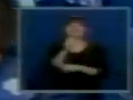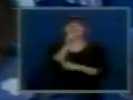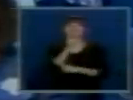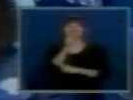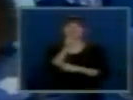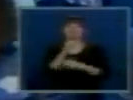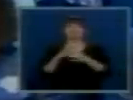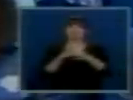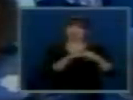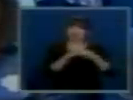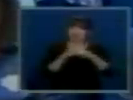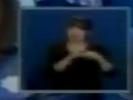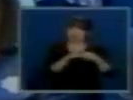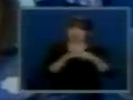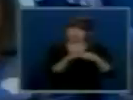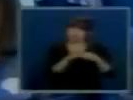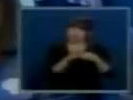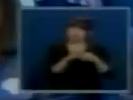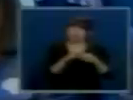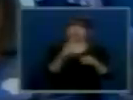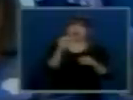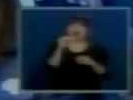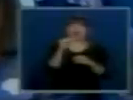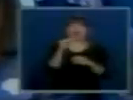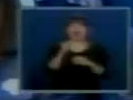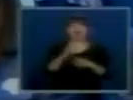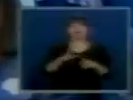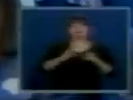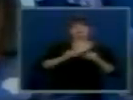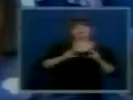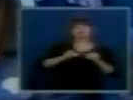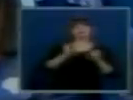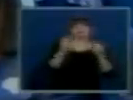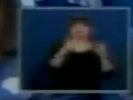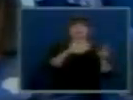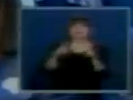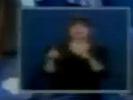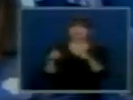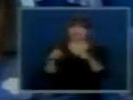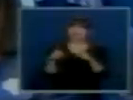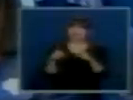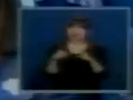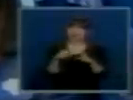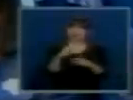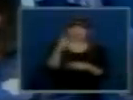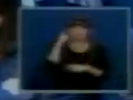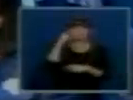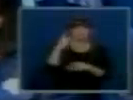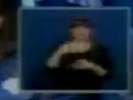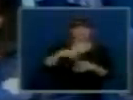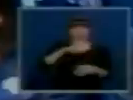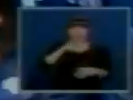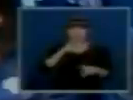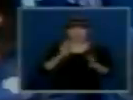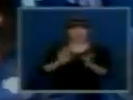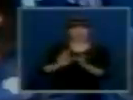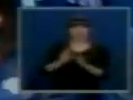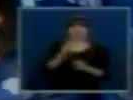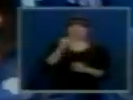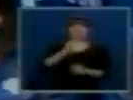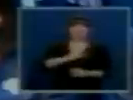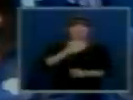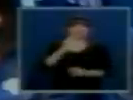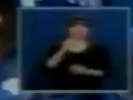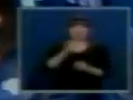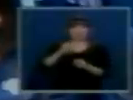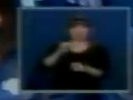cómplice o al menos con la resignación de muchas personas que, escépticas o frustradas, ni siquiera protestaron por